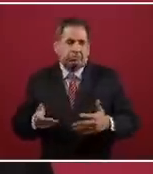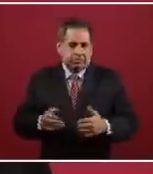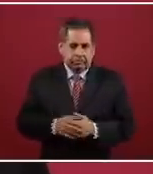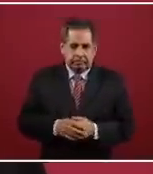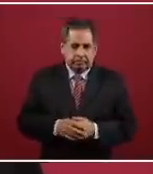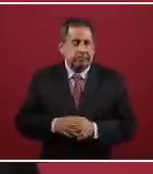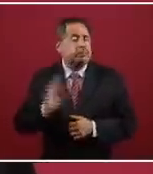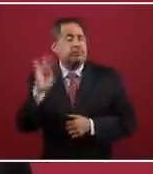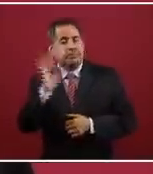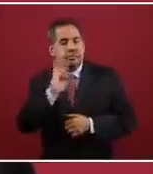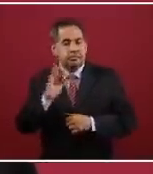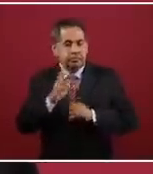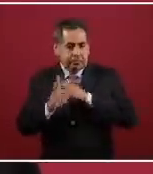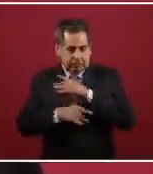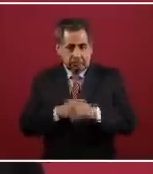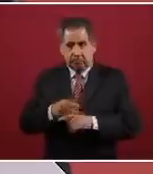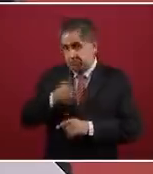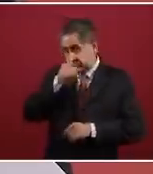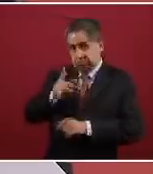pero si respondiera,